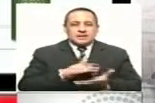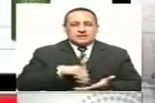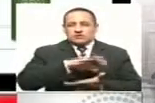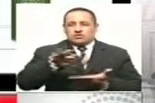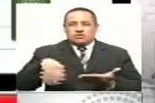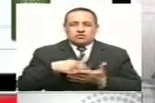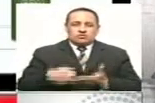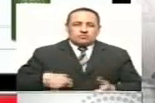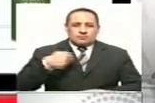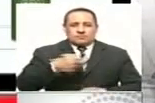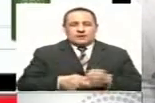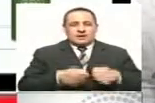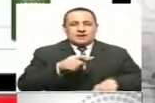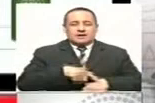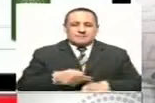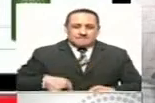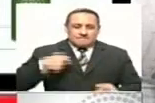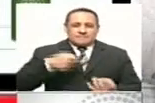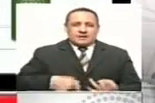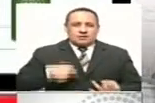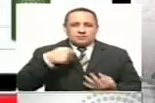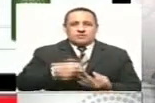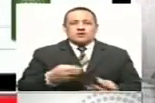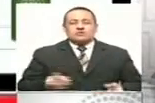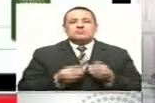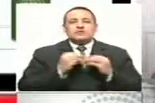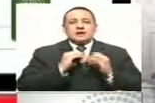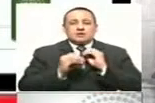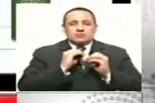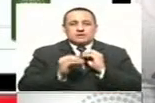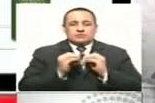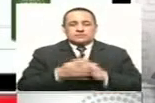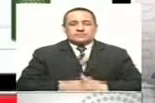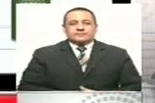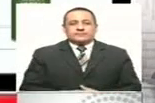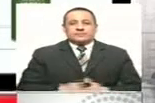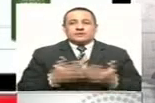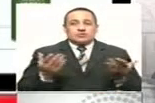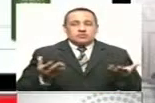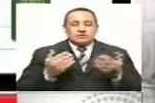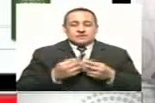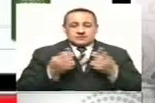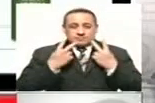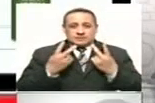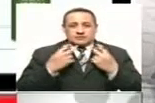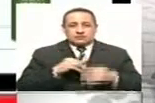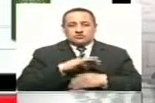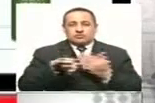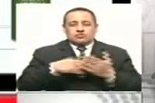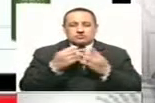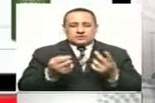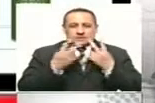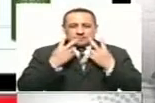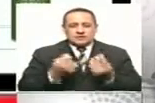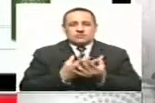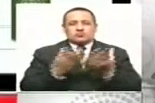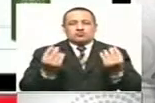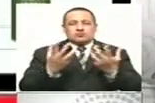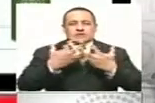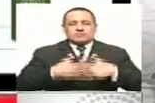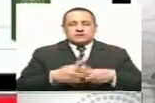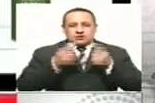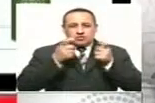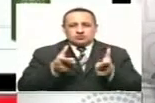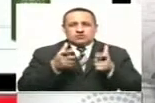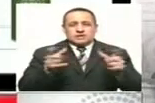financiamiento son aportes por la regulación. Entonces, y eso proviene de las empresas que supervisan.